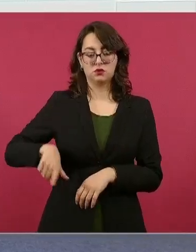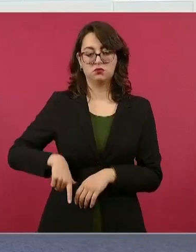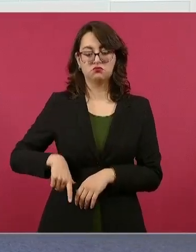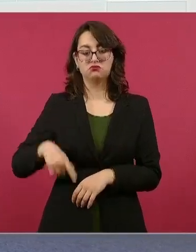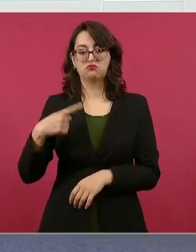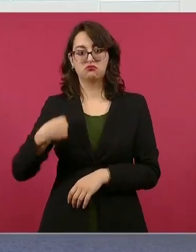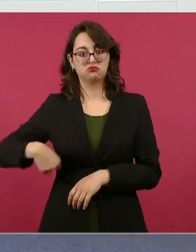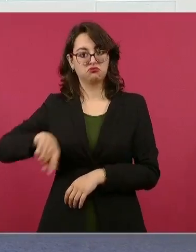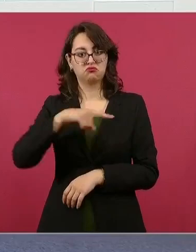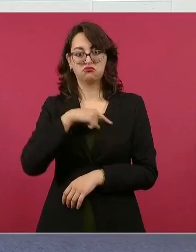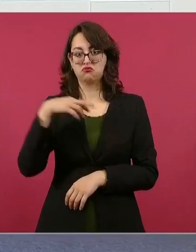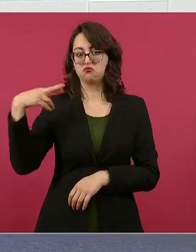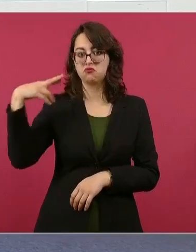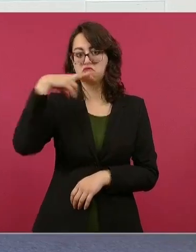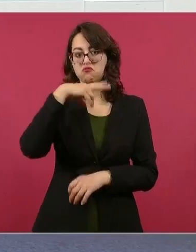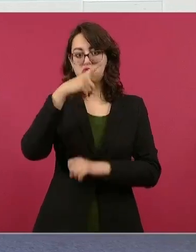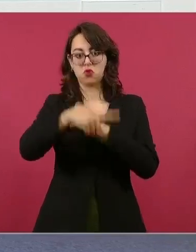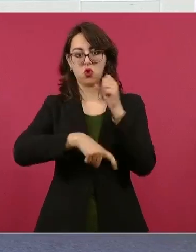799